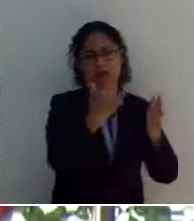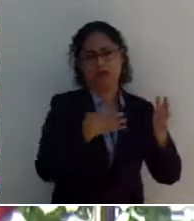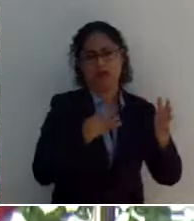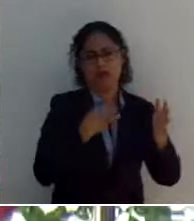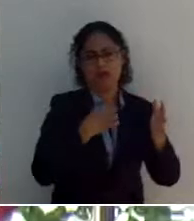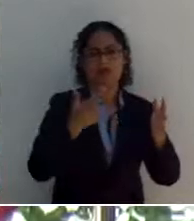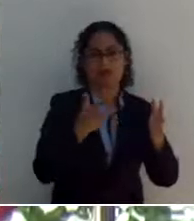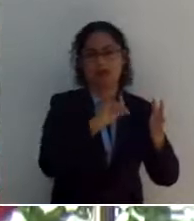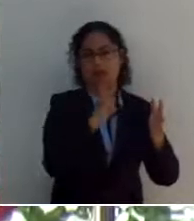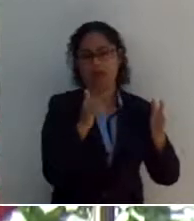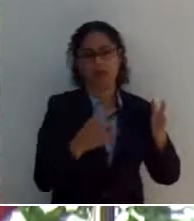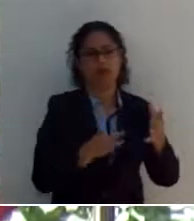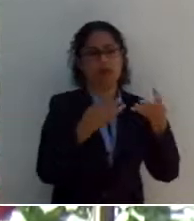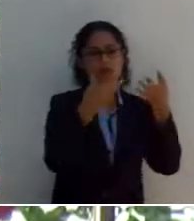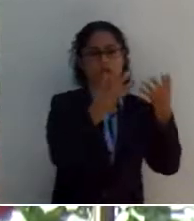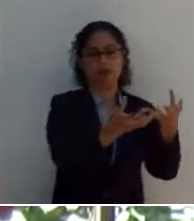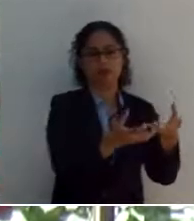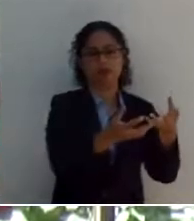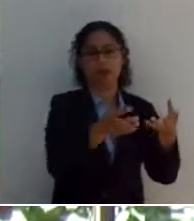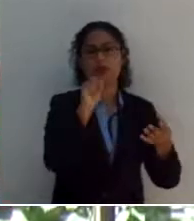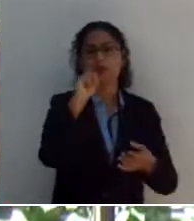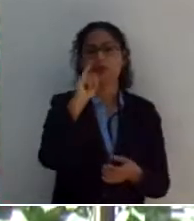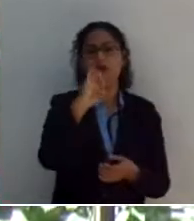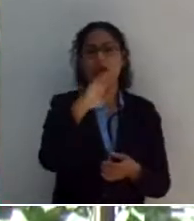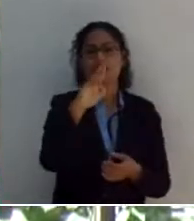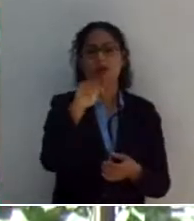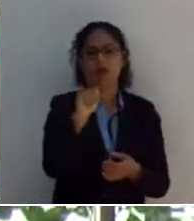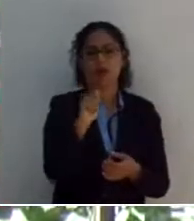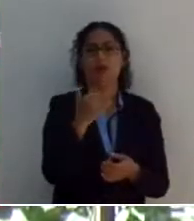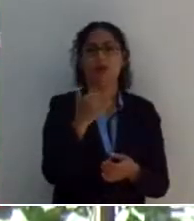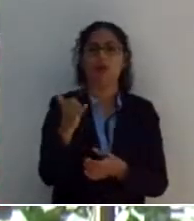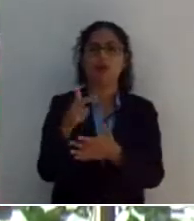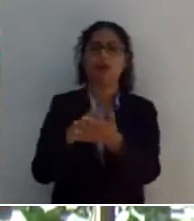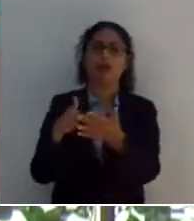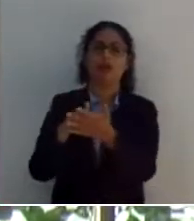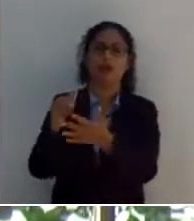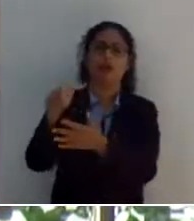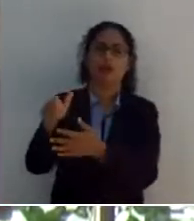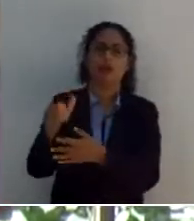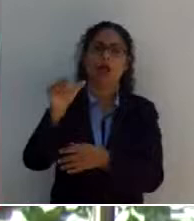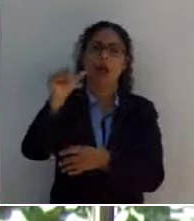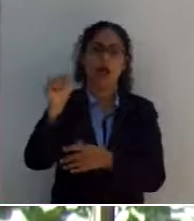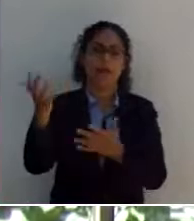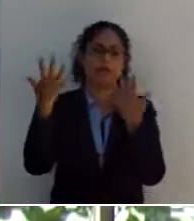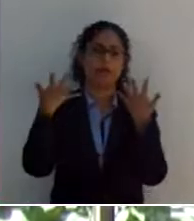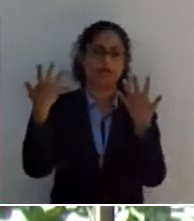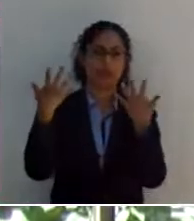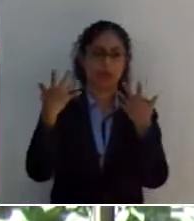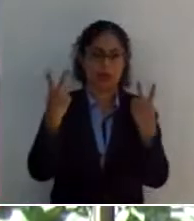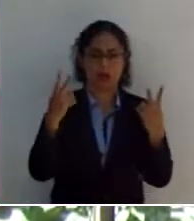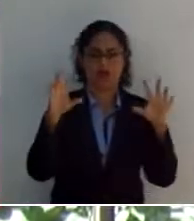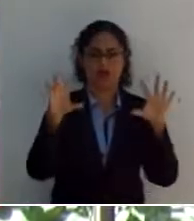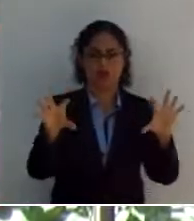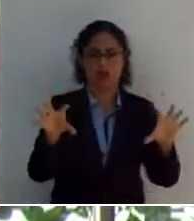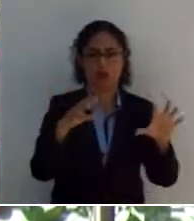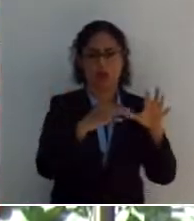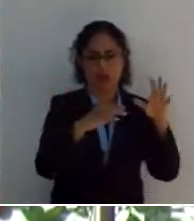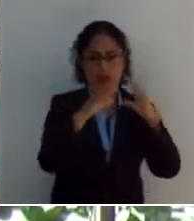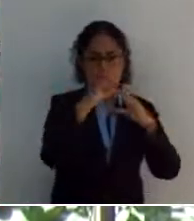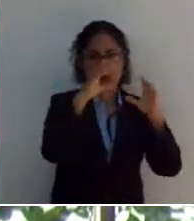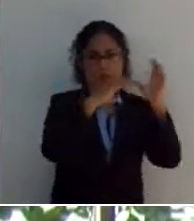de Cualcomán en la sierra, y la región de Apatzingán. Vamos a hacer